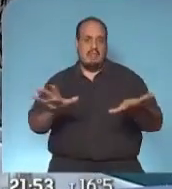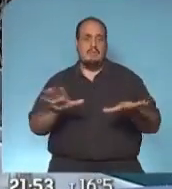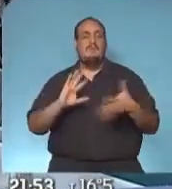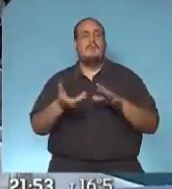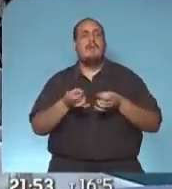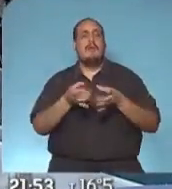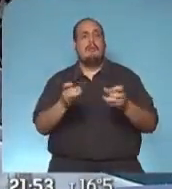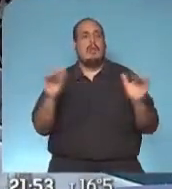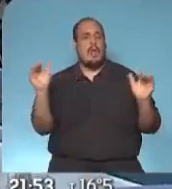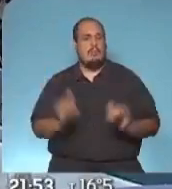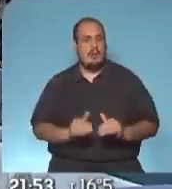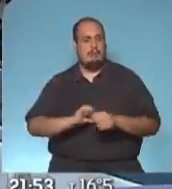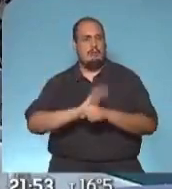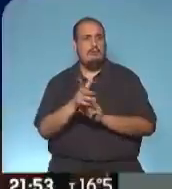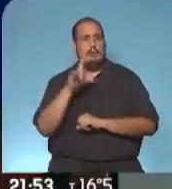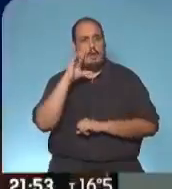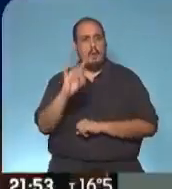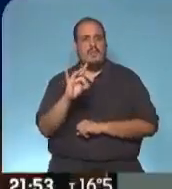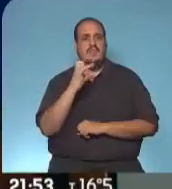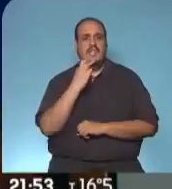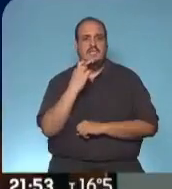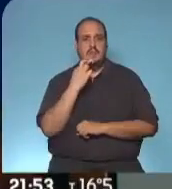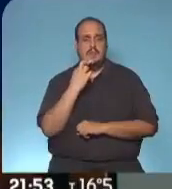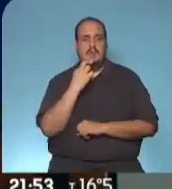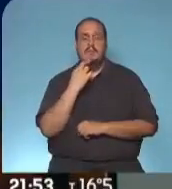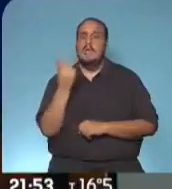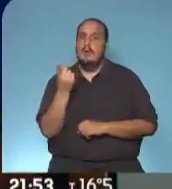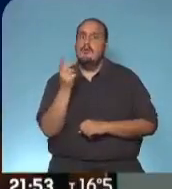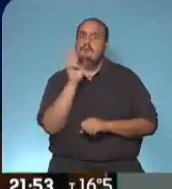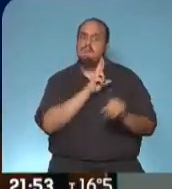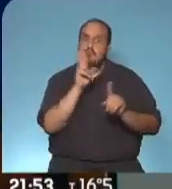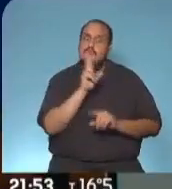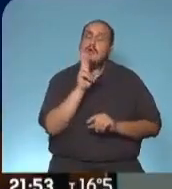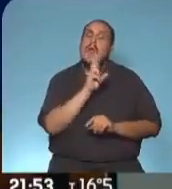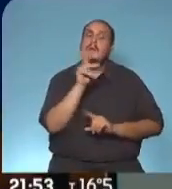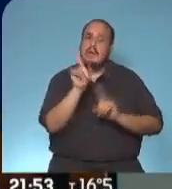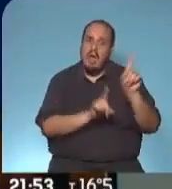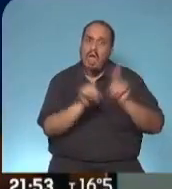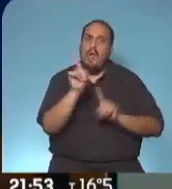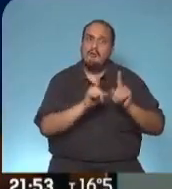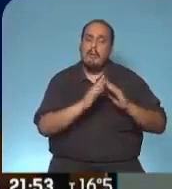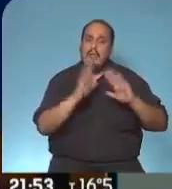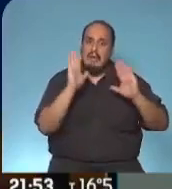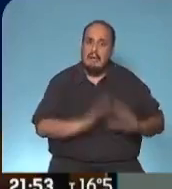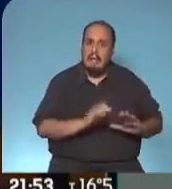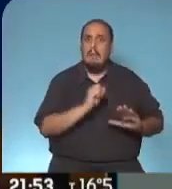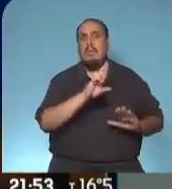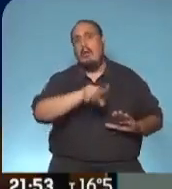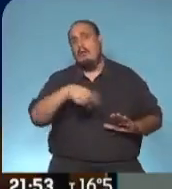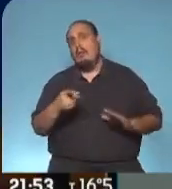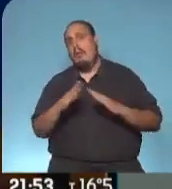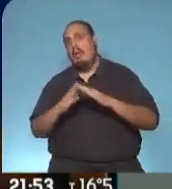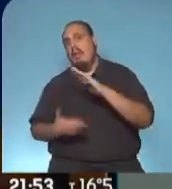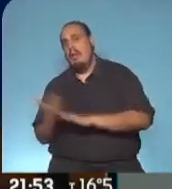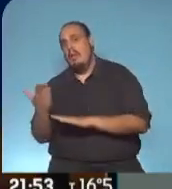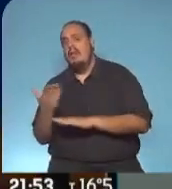evitar contagiarse del COVID-19. Sin embargo, para muchas mujeres, quedarse en casa puede llegar a ser incluso más perjudicial que salir a la calle. ¿Por